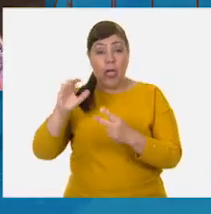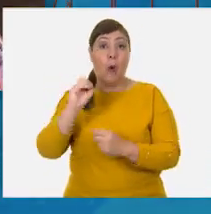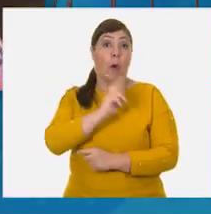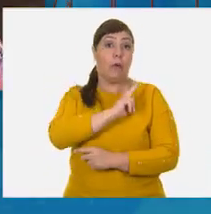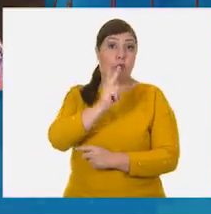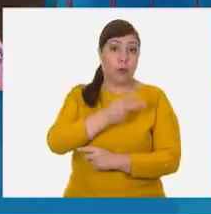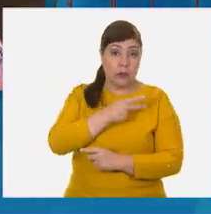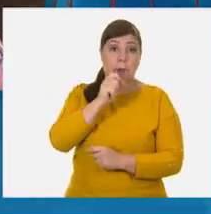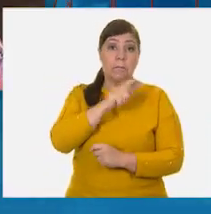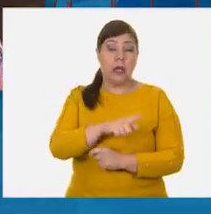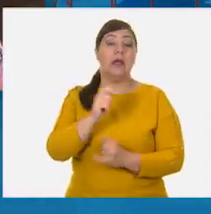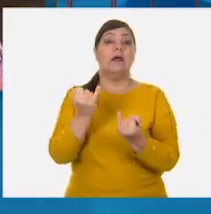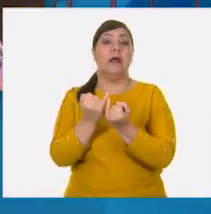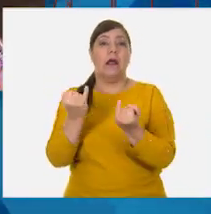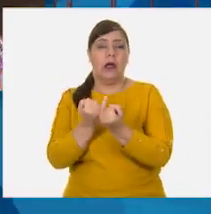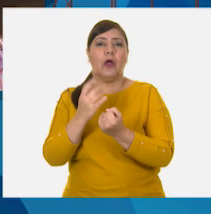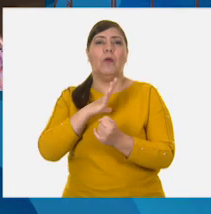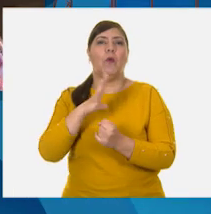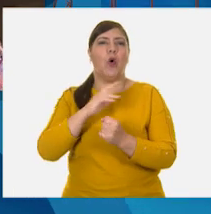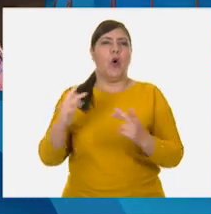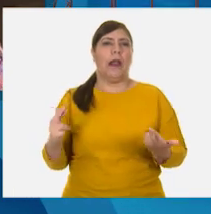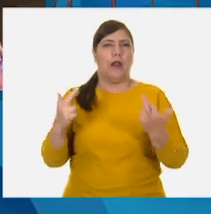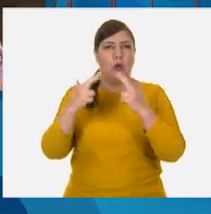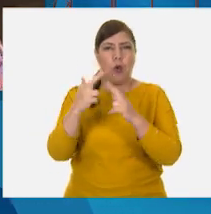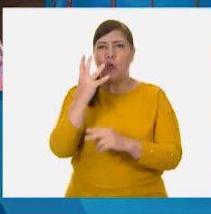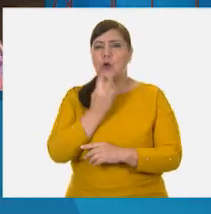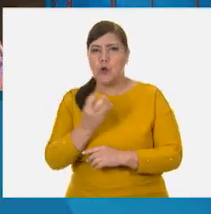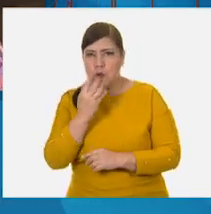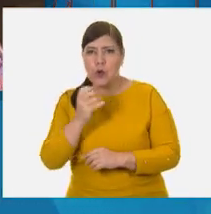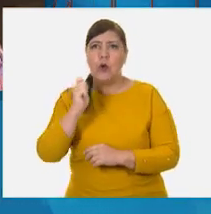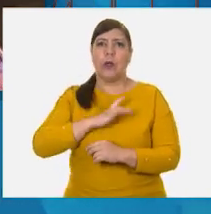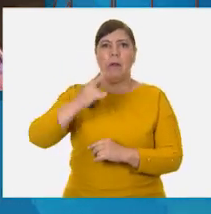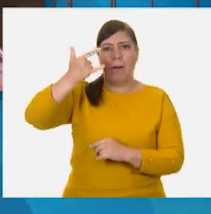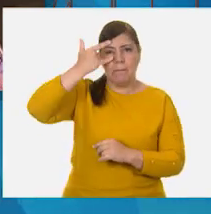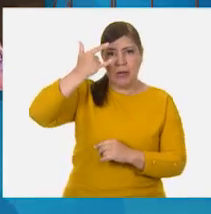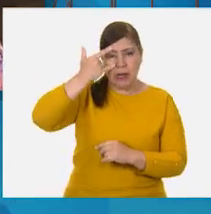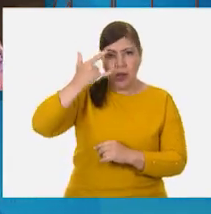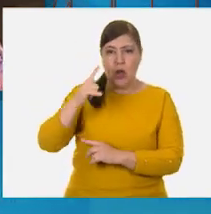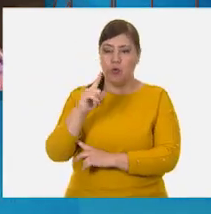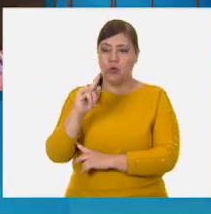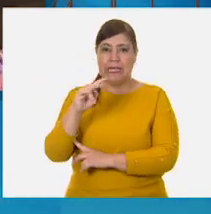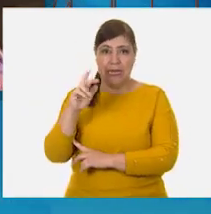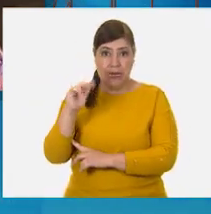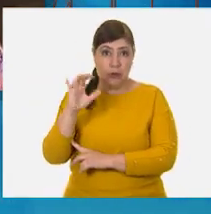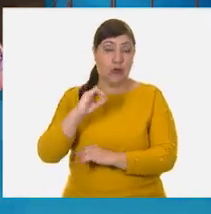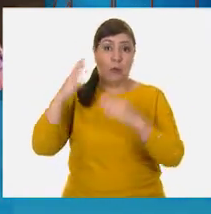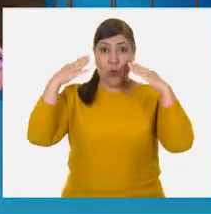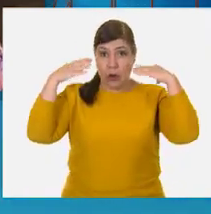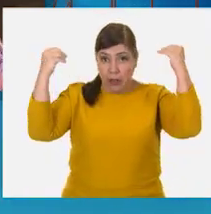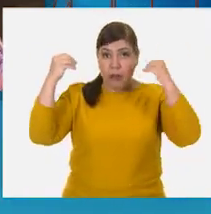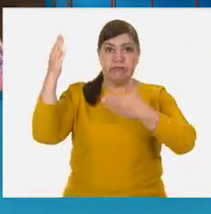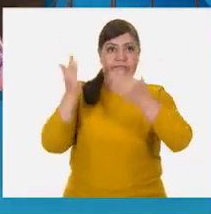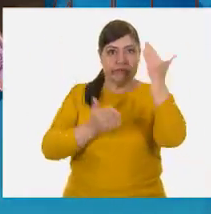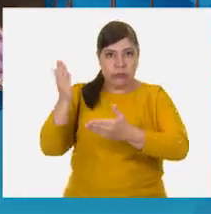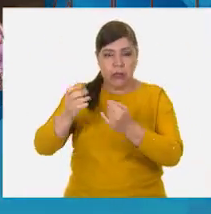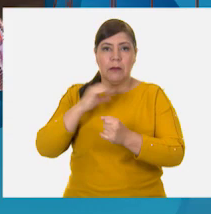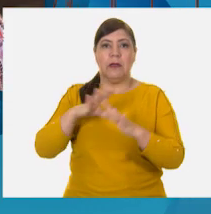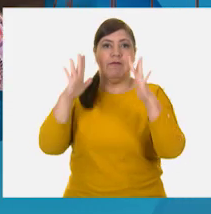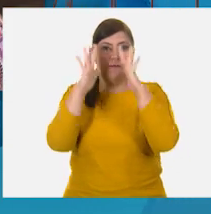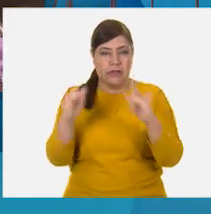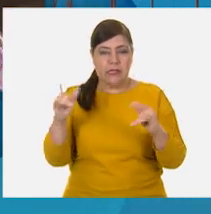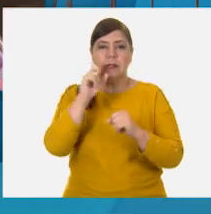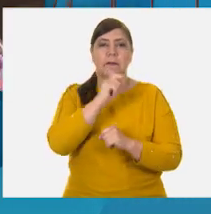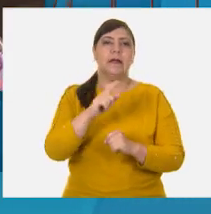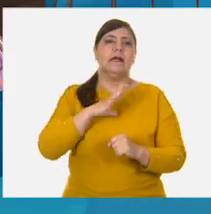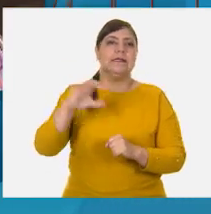y que profesaba la religión judía, de piratas luteranos que venían de Holanda, de Francia, ¿no? Muy pronto también, a fines